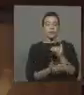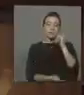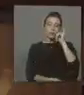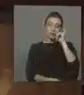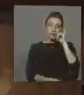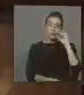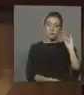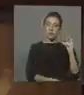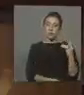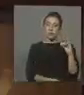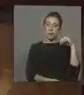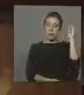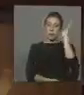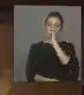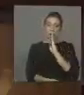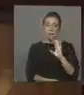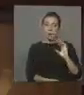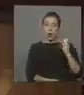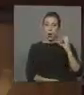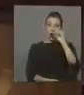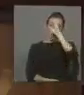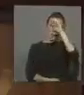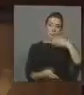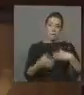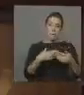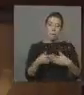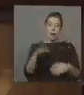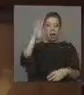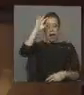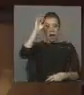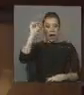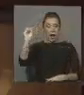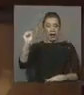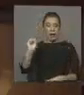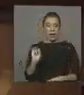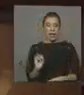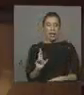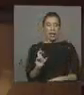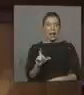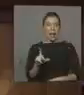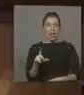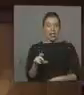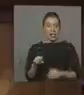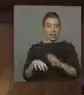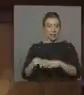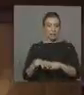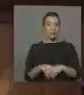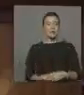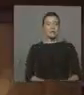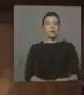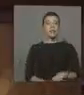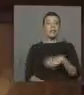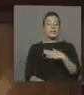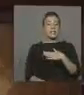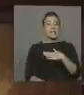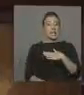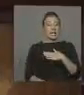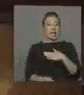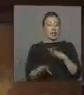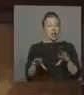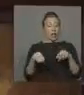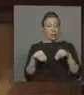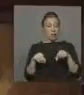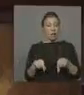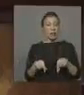Italia, Bolivia, Brasil, Colombia, Panamá, Argentina e Irlanda, y es el que se propone adoptar mediante